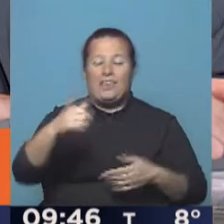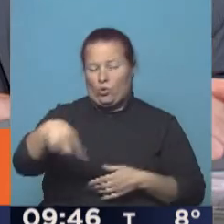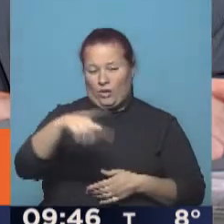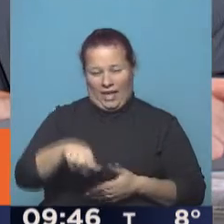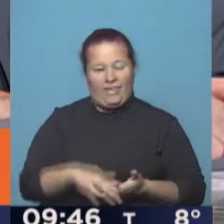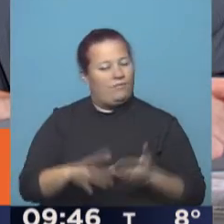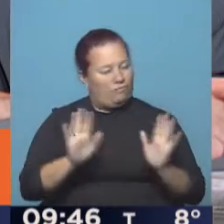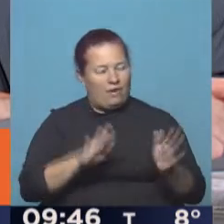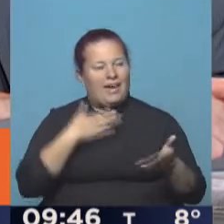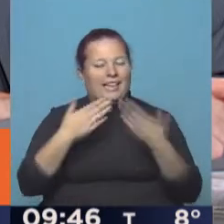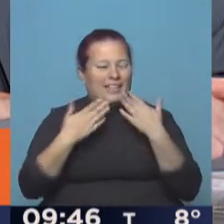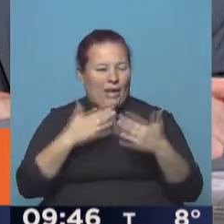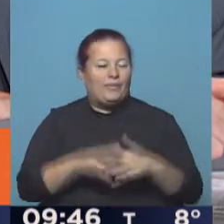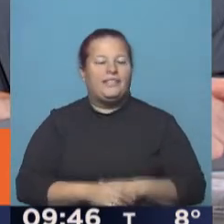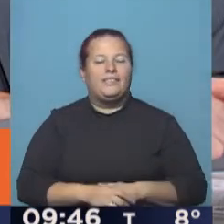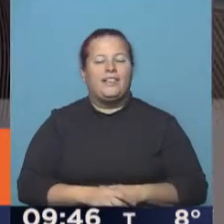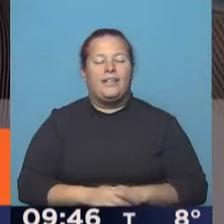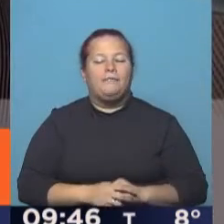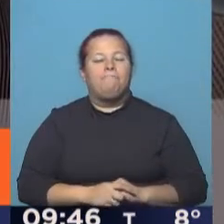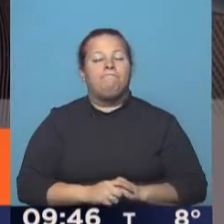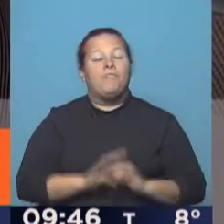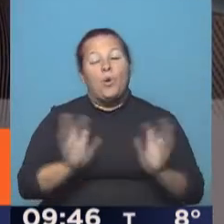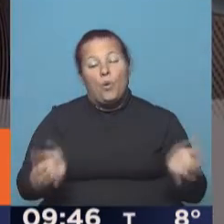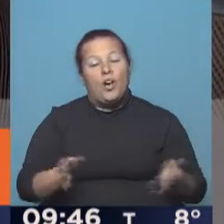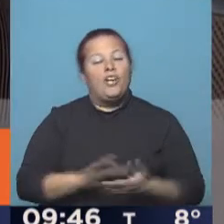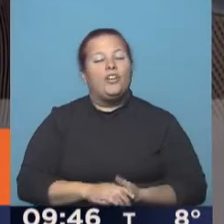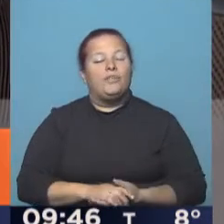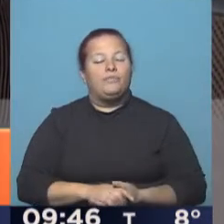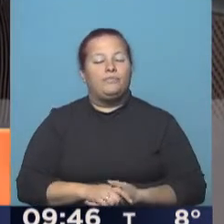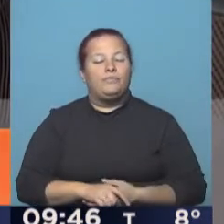ustedes esta entrevista desde ya. Y bueno,